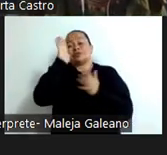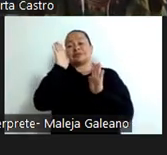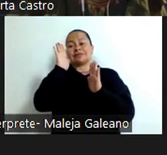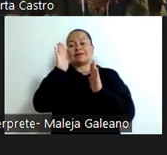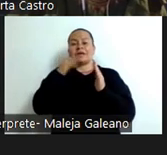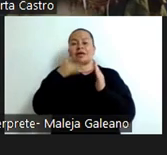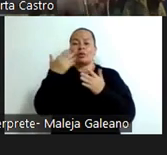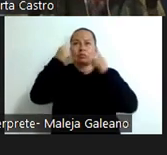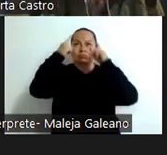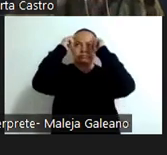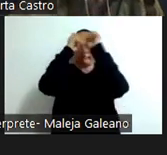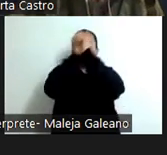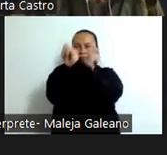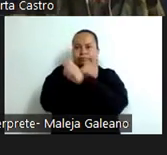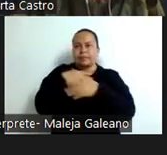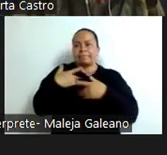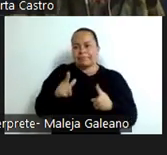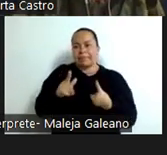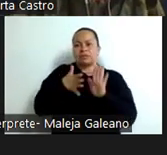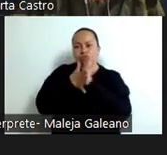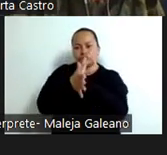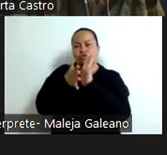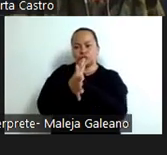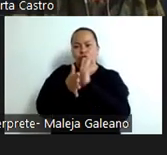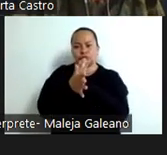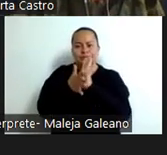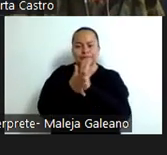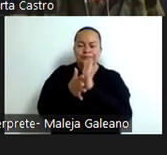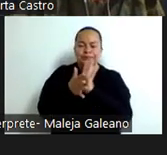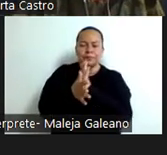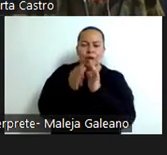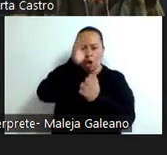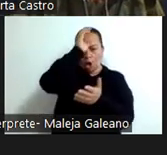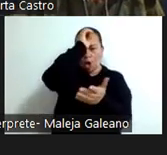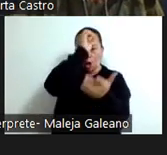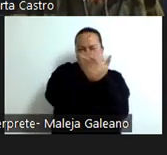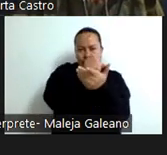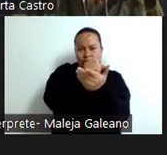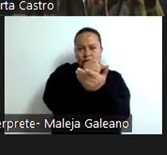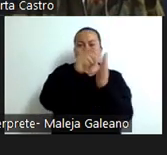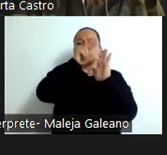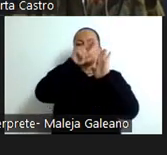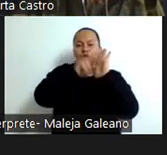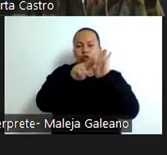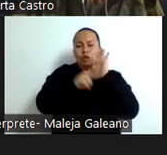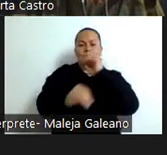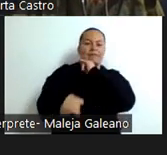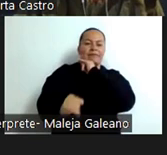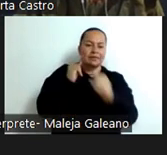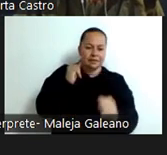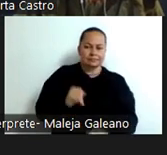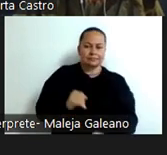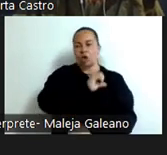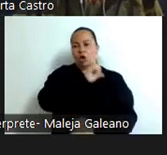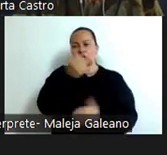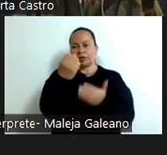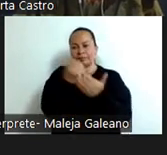pensando pero sí emite este tipo de de opiniones y pues de reglas al final siguiente